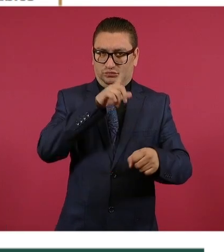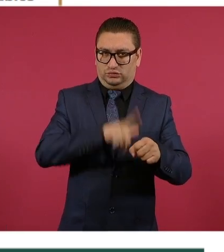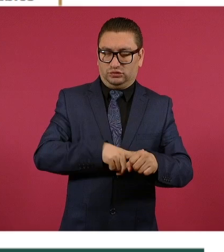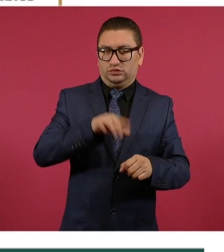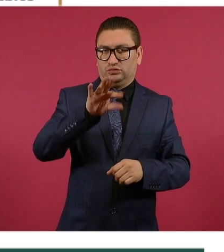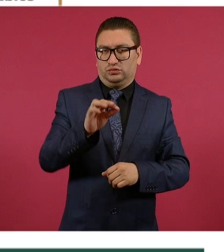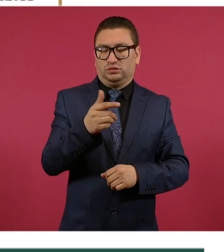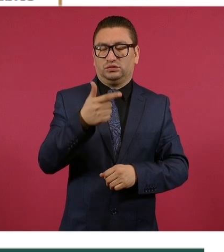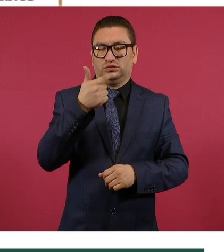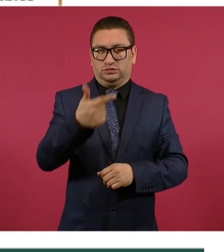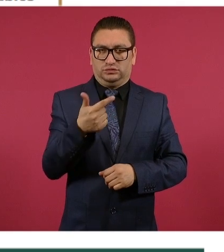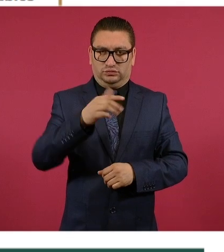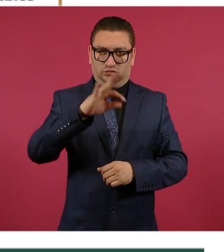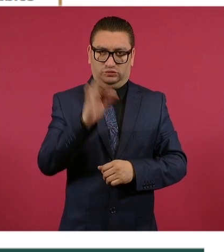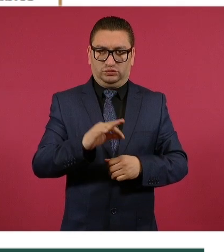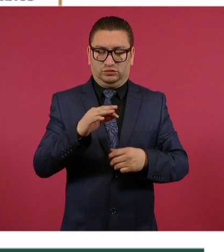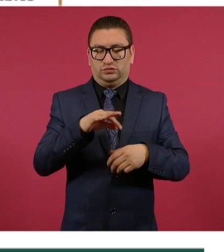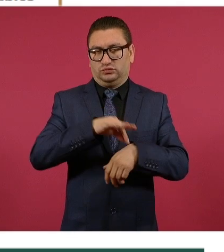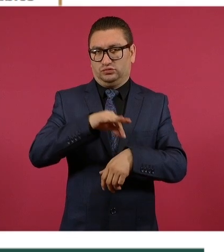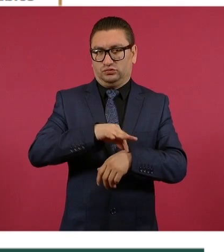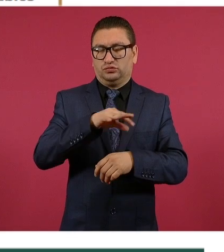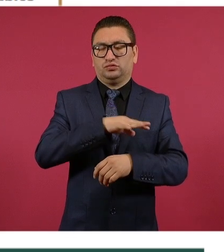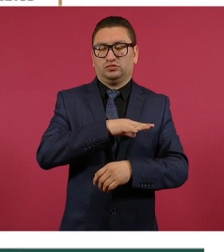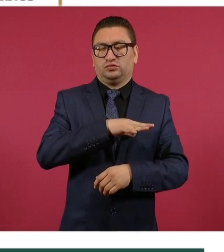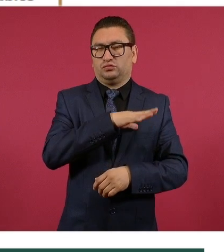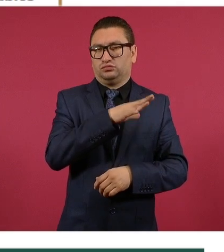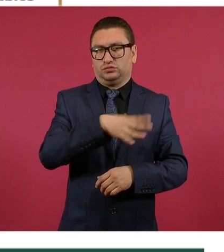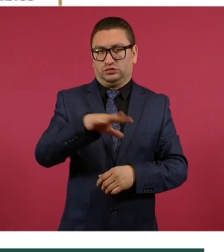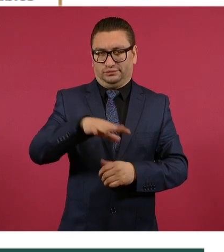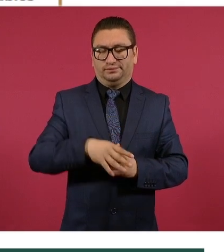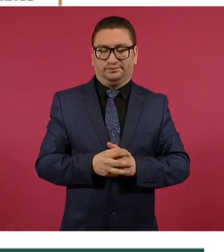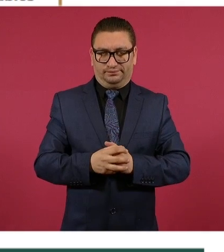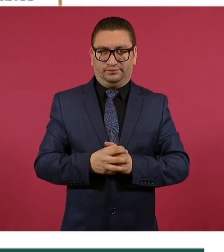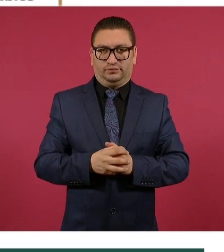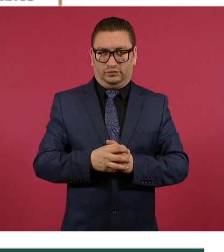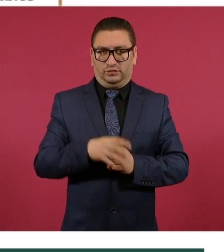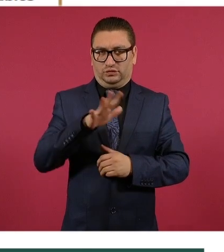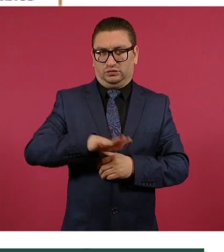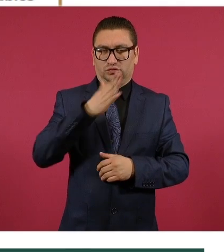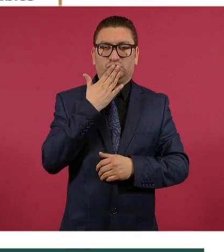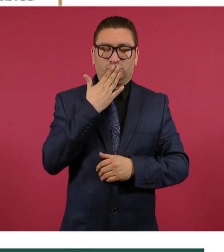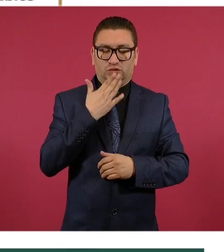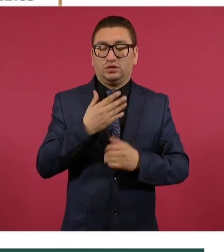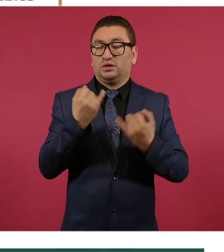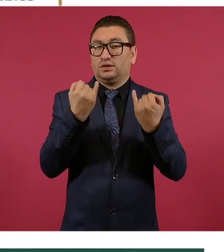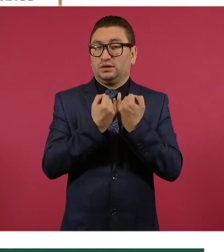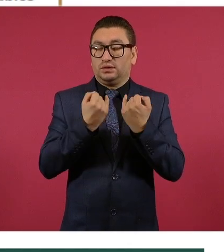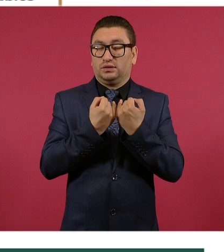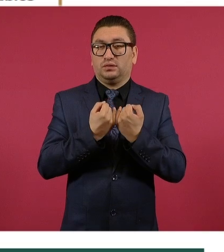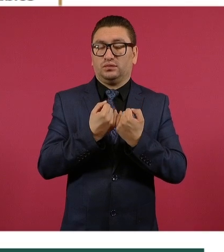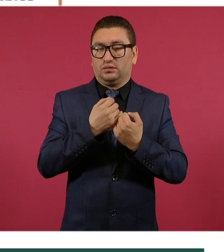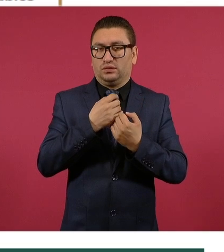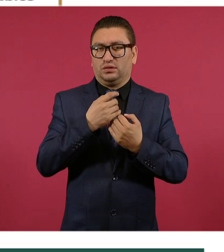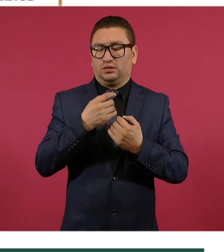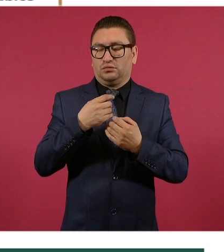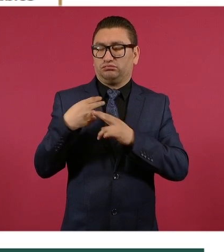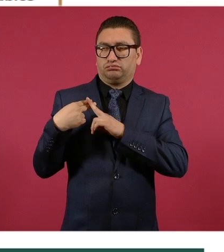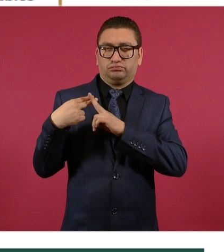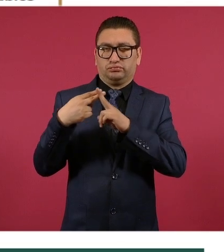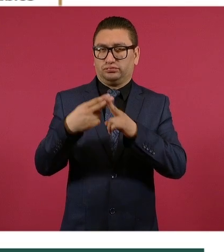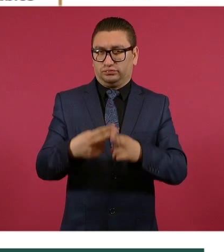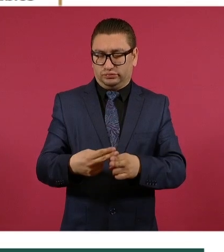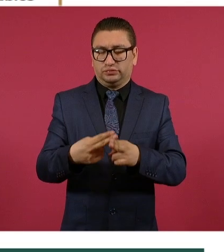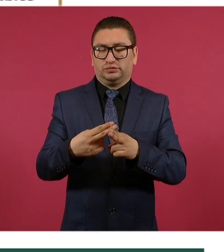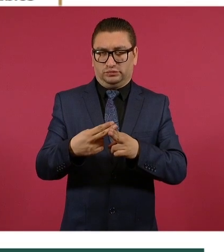y 47% el incremento de médicos generales en Sonora. También en lo que llevamos de este